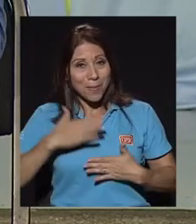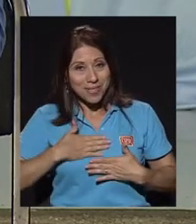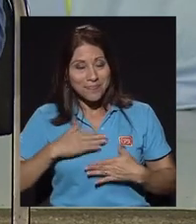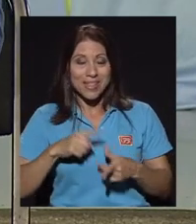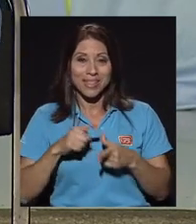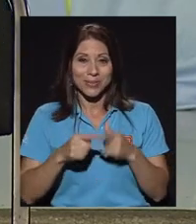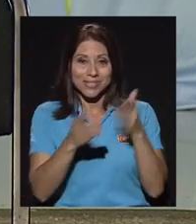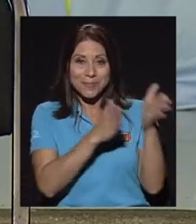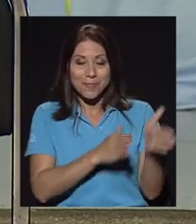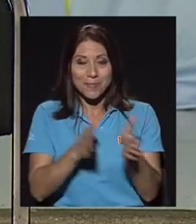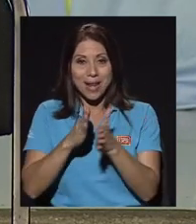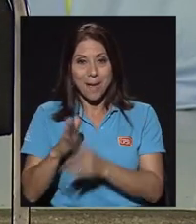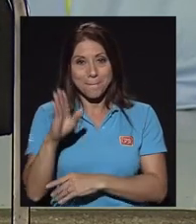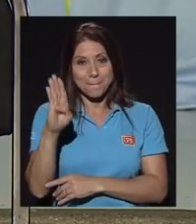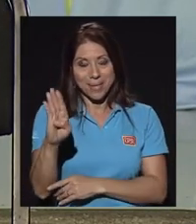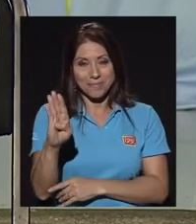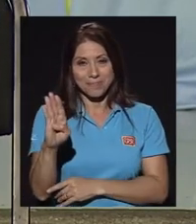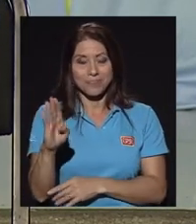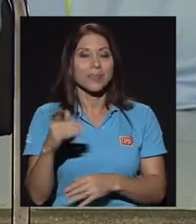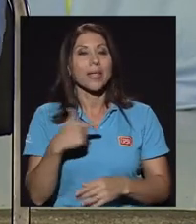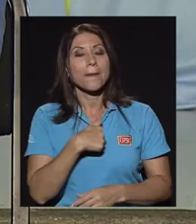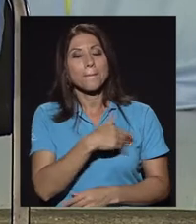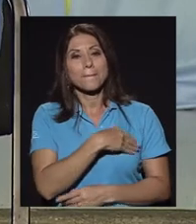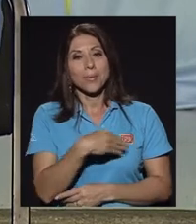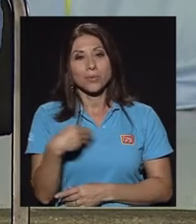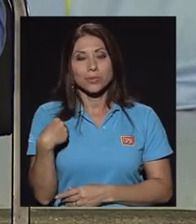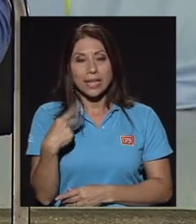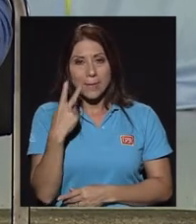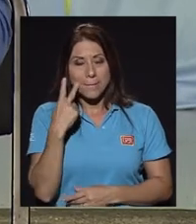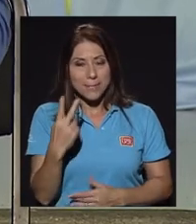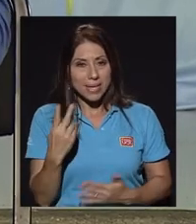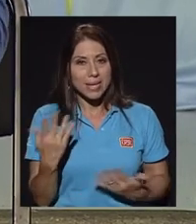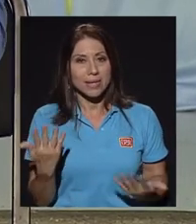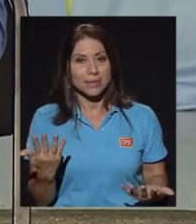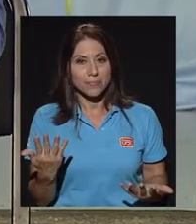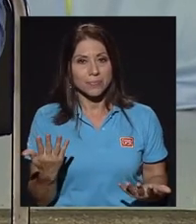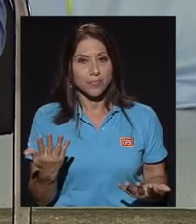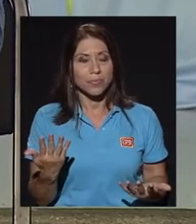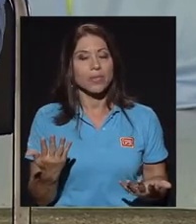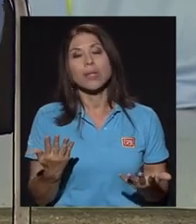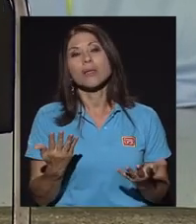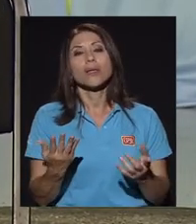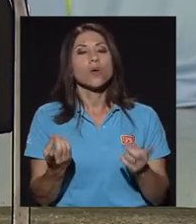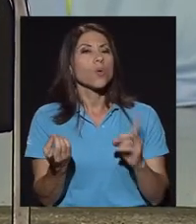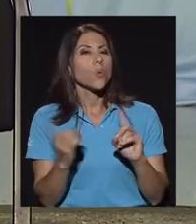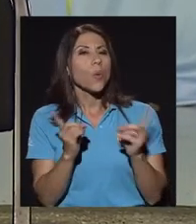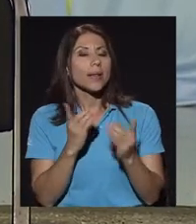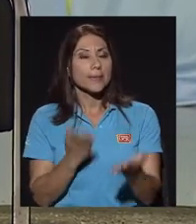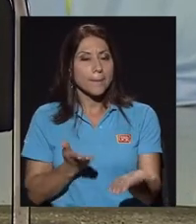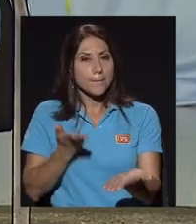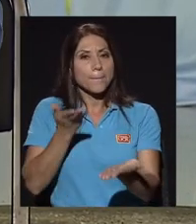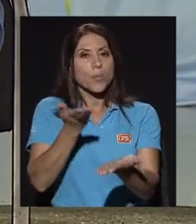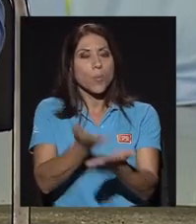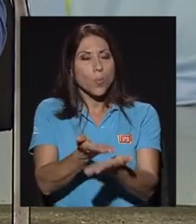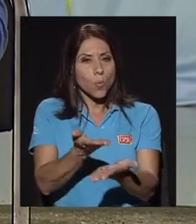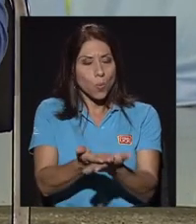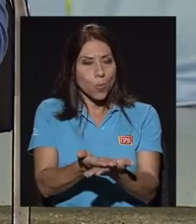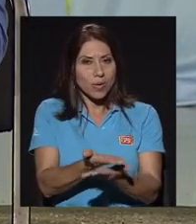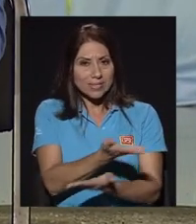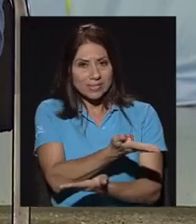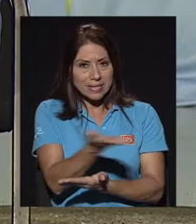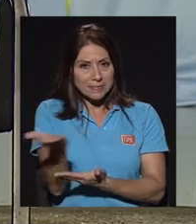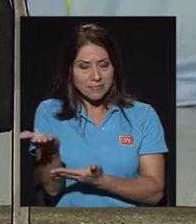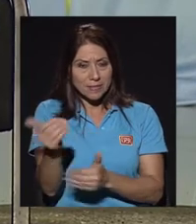al plan B. Y en ese sentido, me gustaría ver cuál es la propuesta que tienen los candidatos y